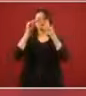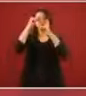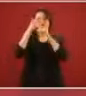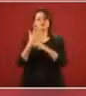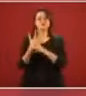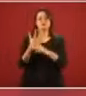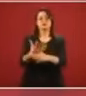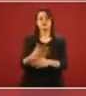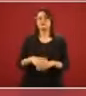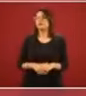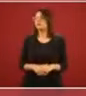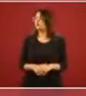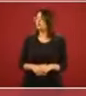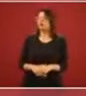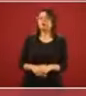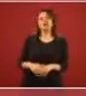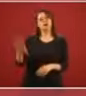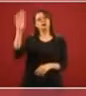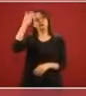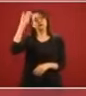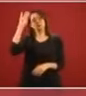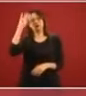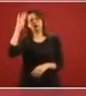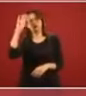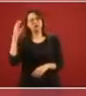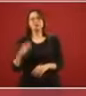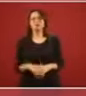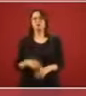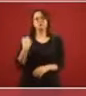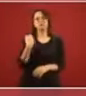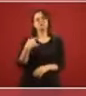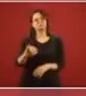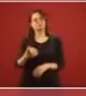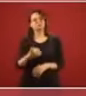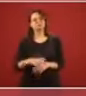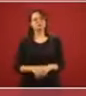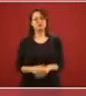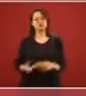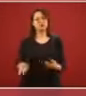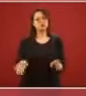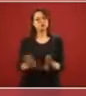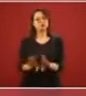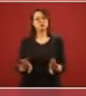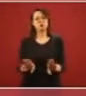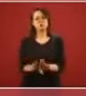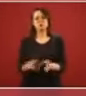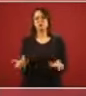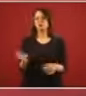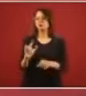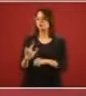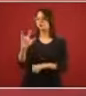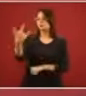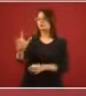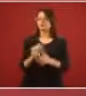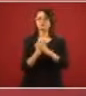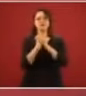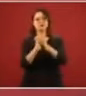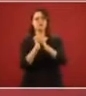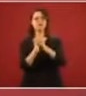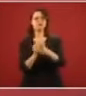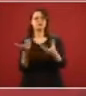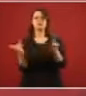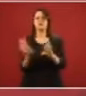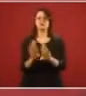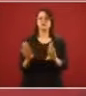qué barbaridad. Es un ridículo. ¿Cómo vamos a rifar un avión?